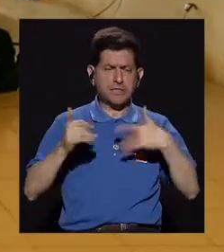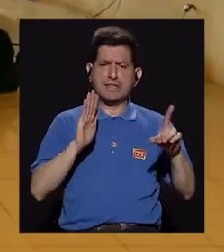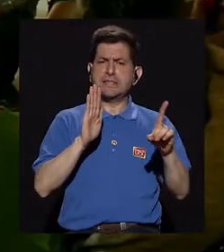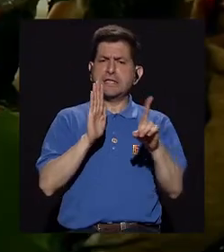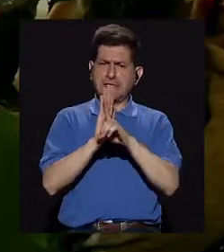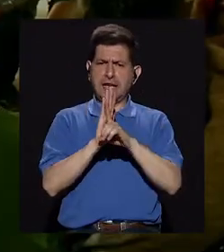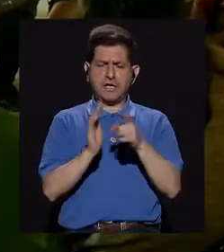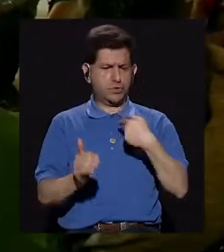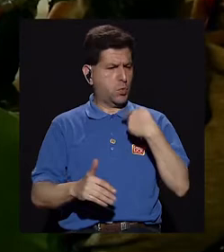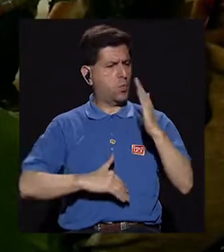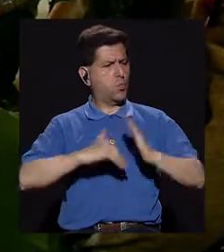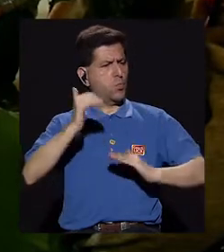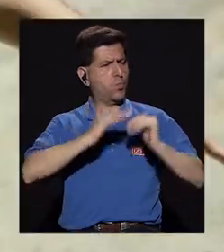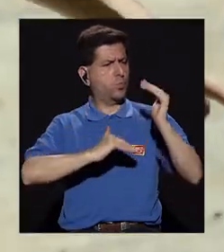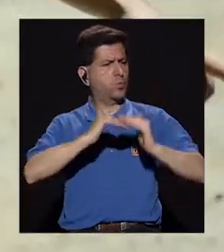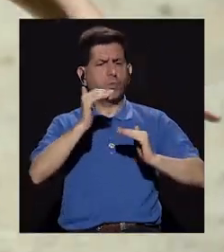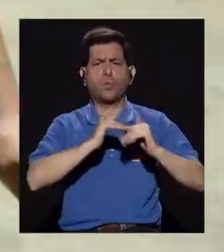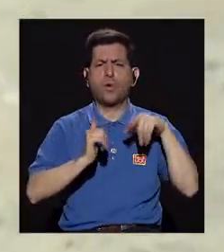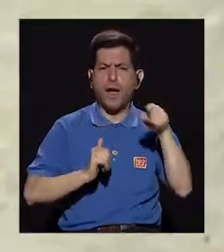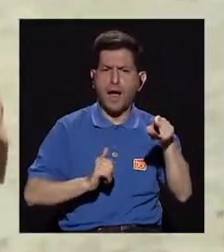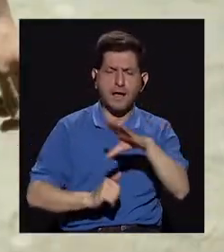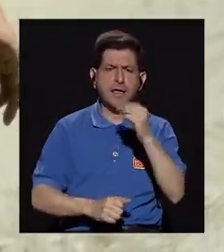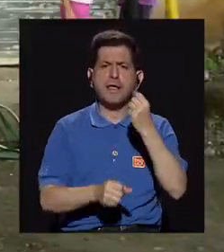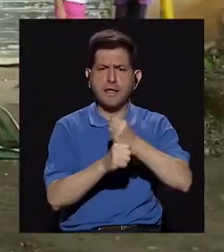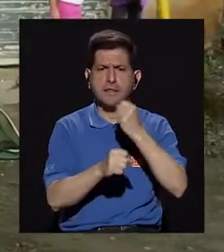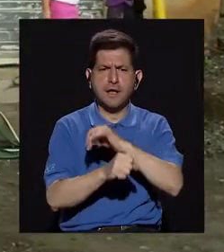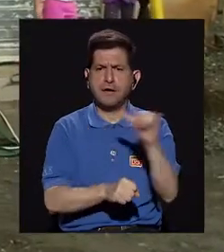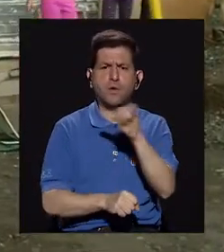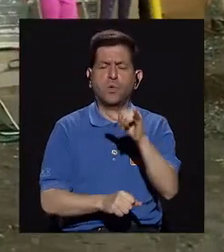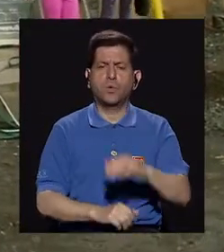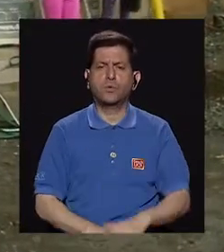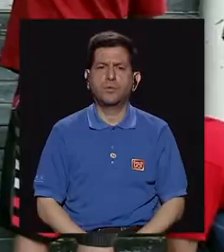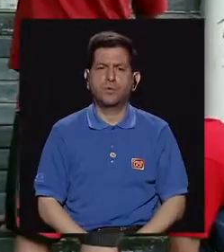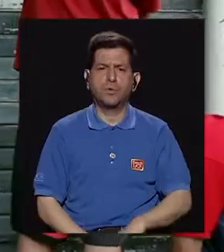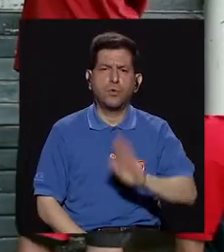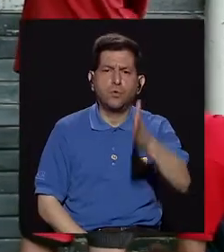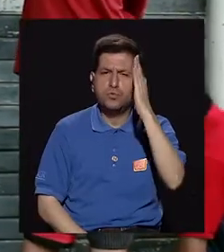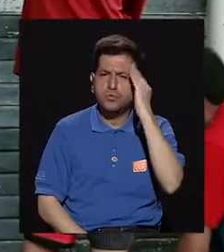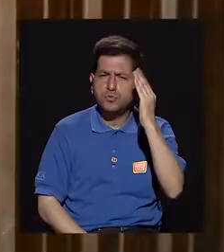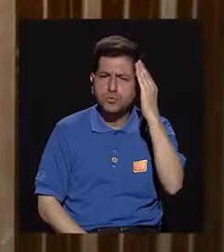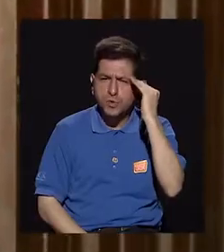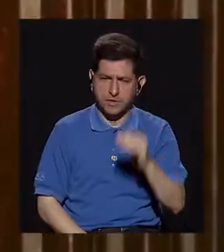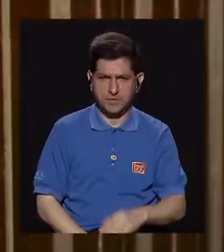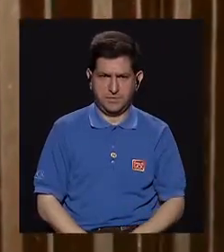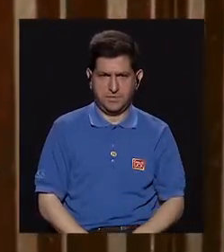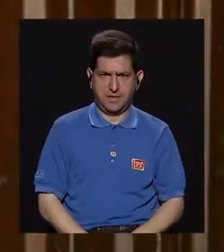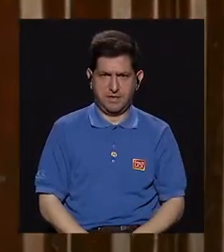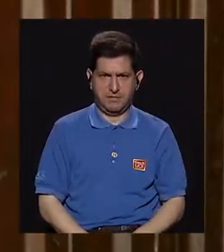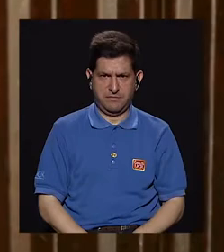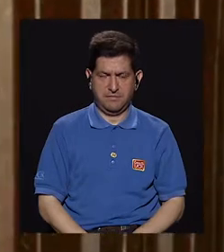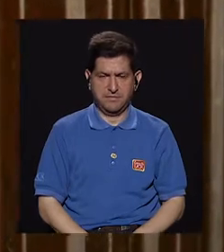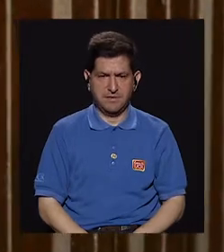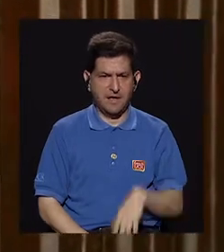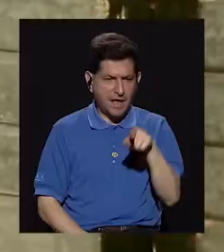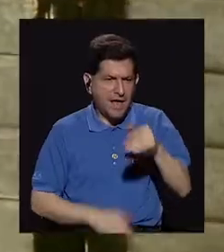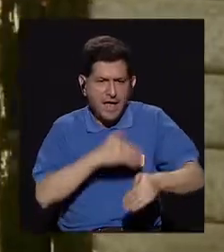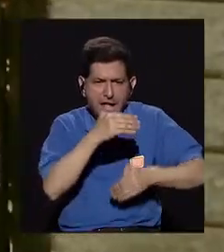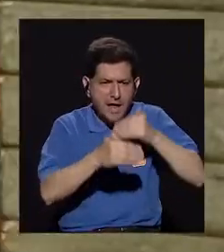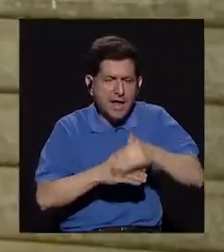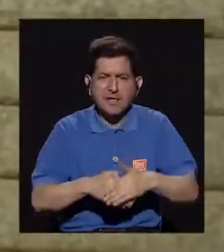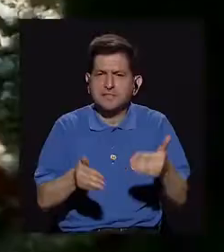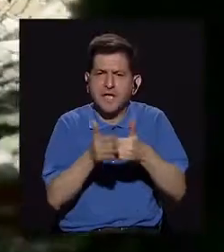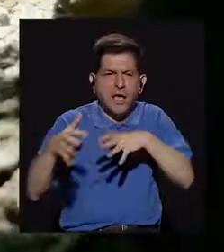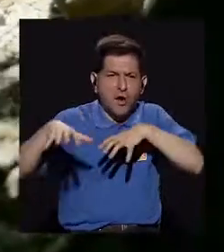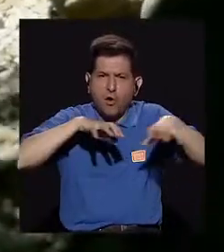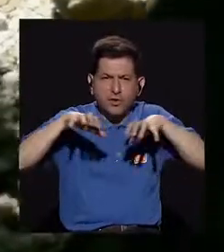en el derecho de construir en él y de trabajar en él. Mario, en su experiencia, ¿cómo ha sido ese proceso